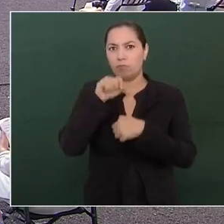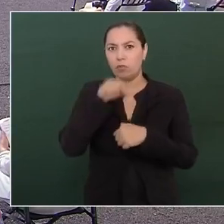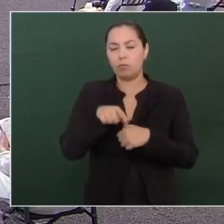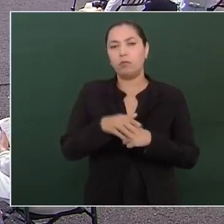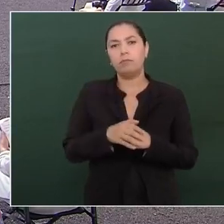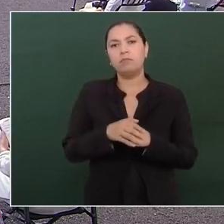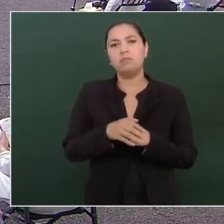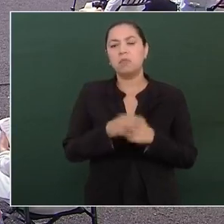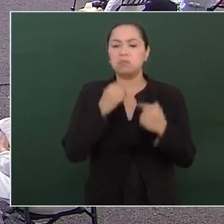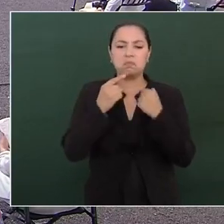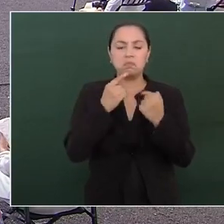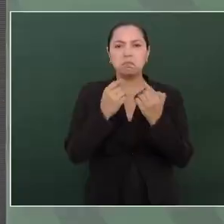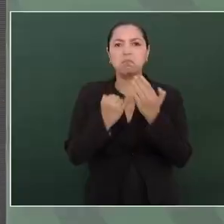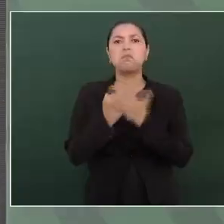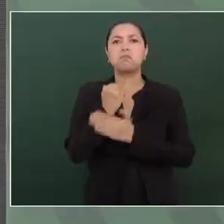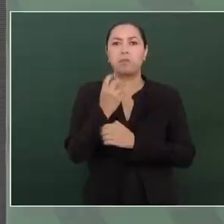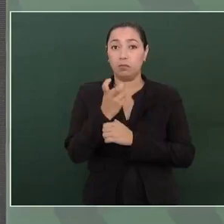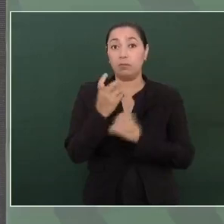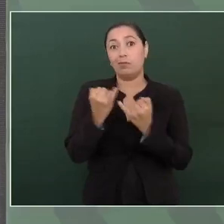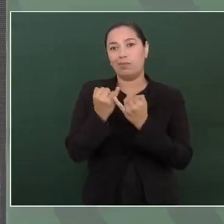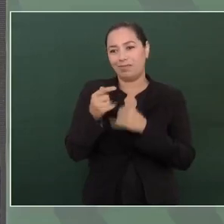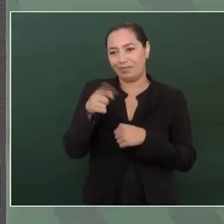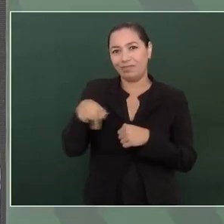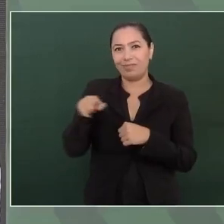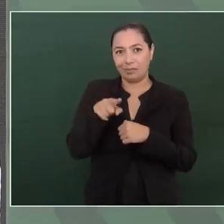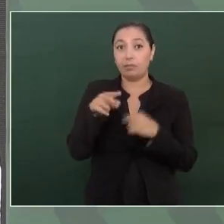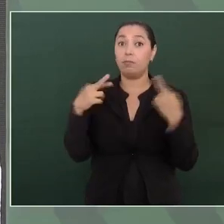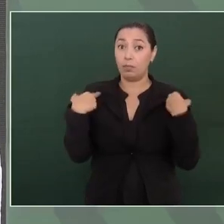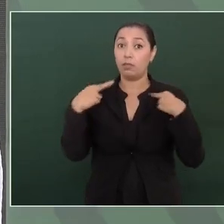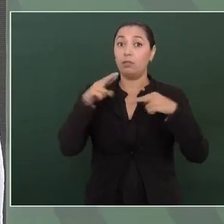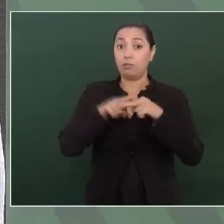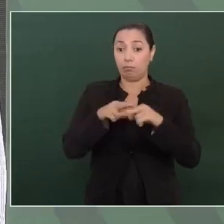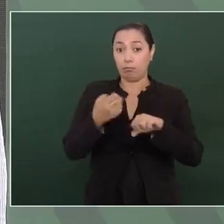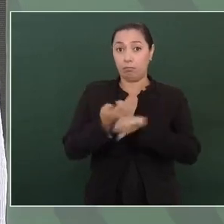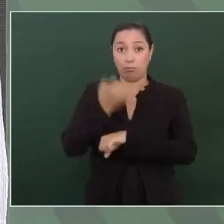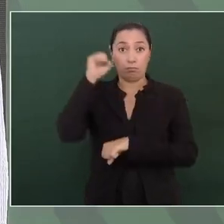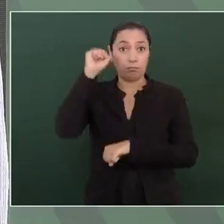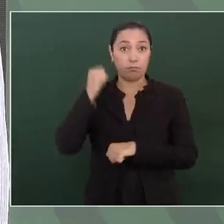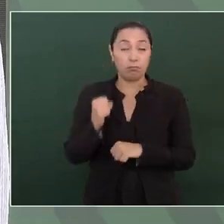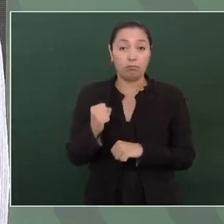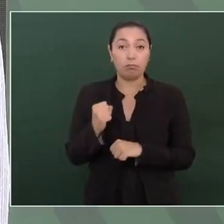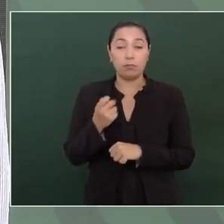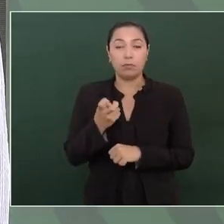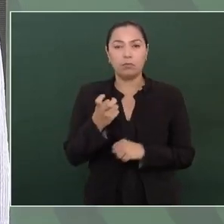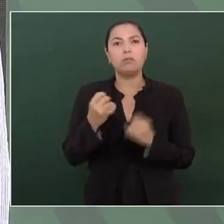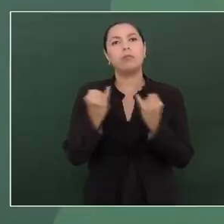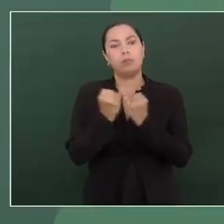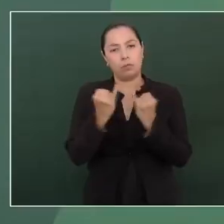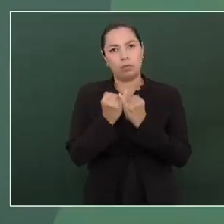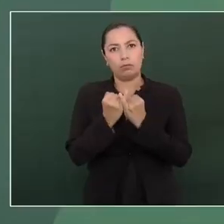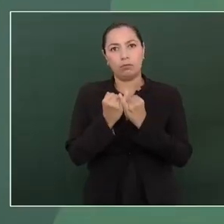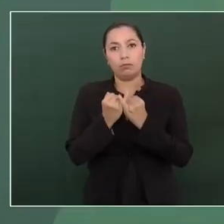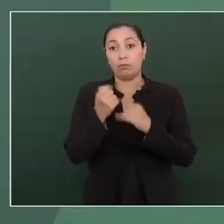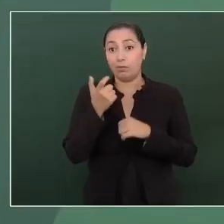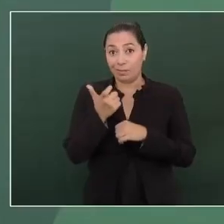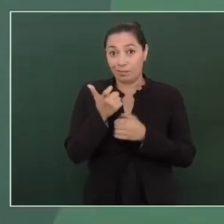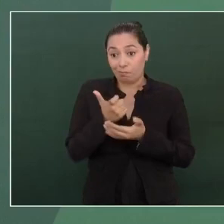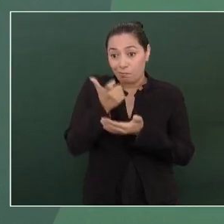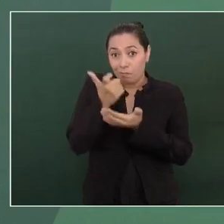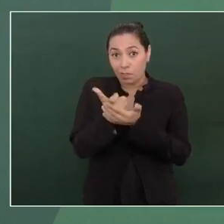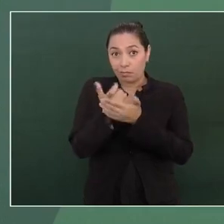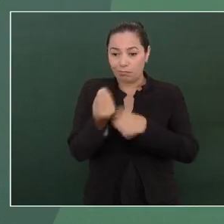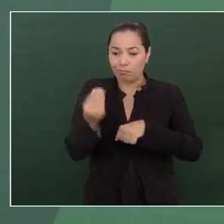Tomamos la decisión, esto para los maestros de Sinaloa, como está aumentando el salario,